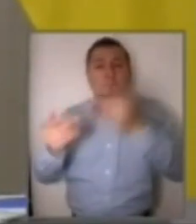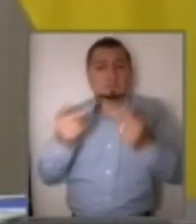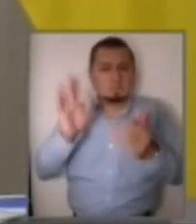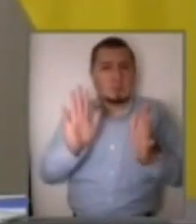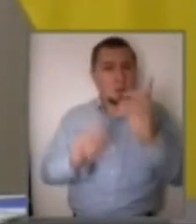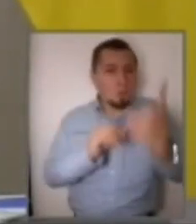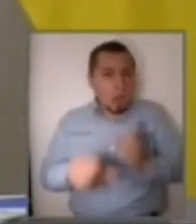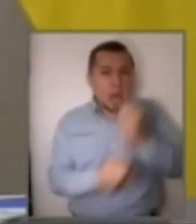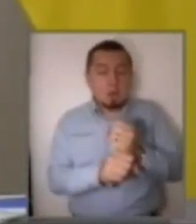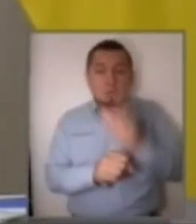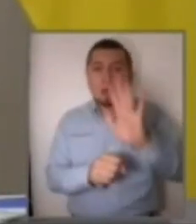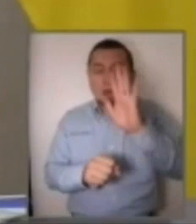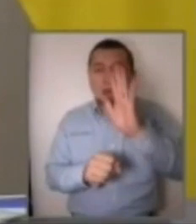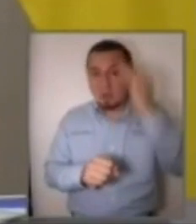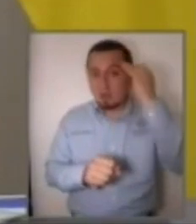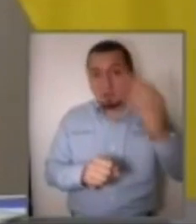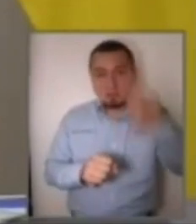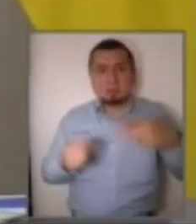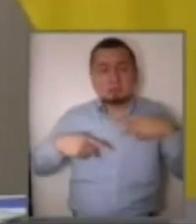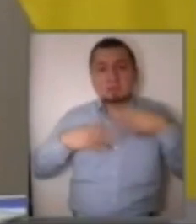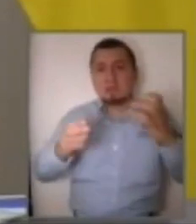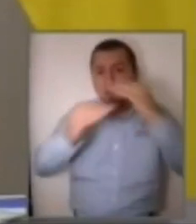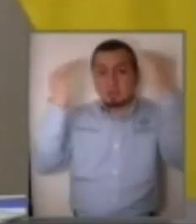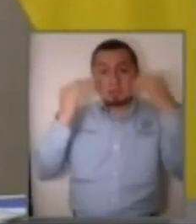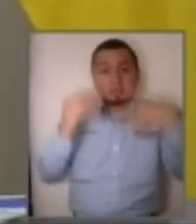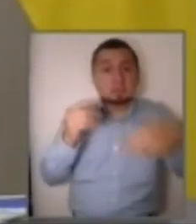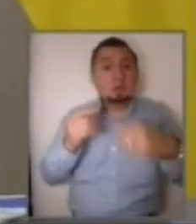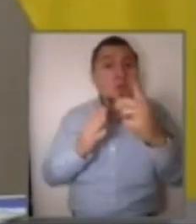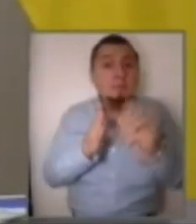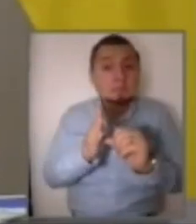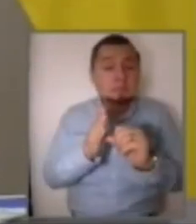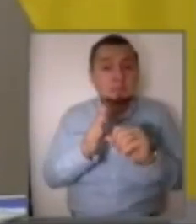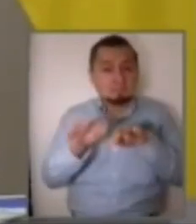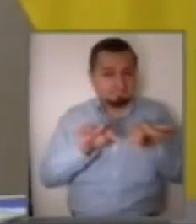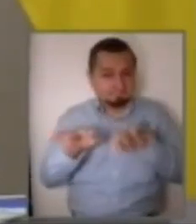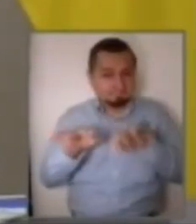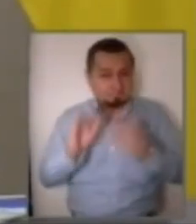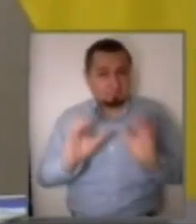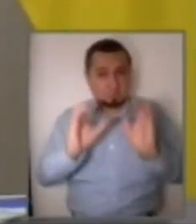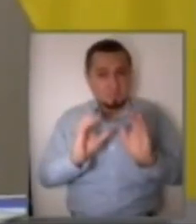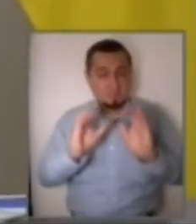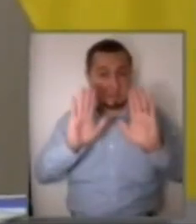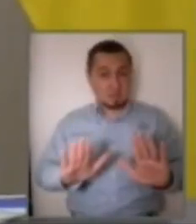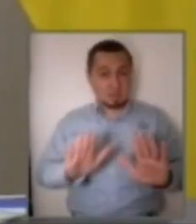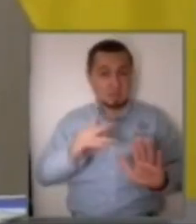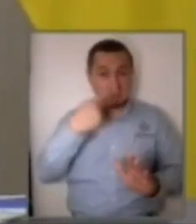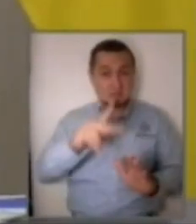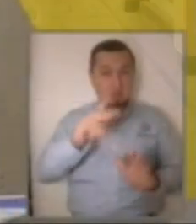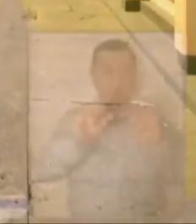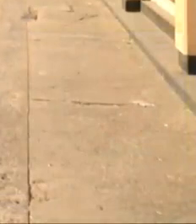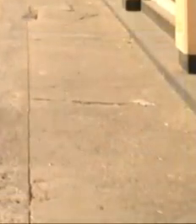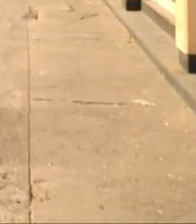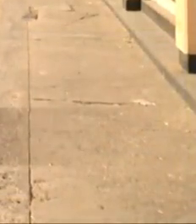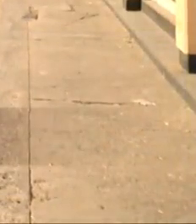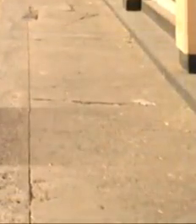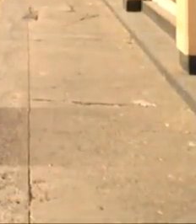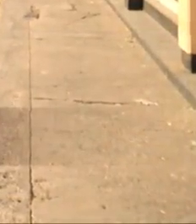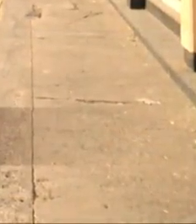parece que ya pasó como un año se nos ha hecho eterno pero estamos a punto de cumplir un mes de haber echado andar la estrategia del plan jalisco